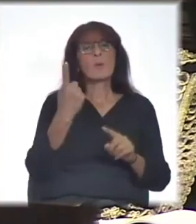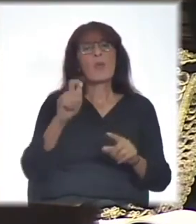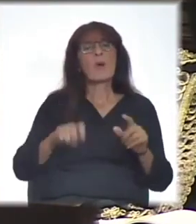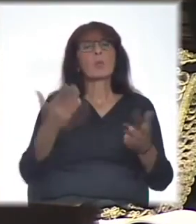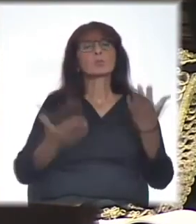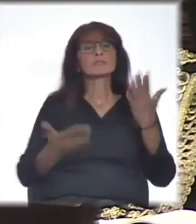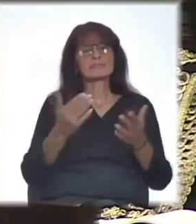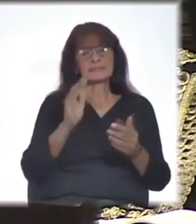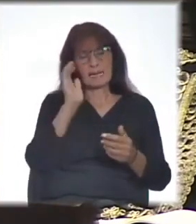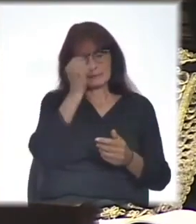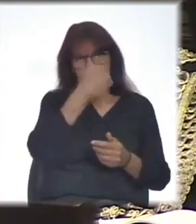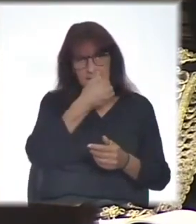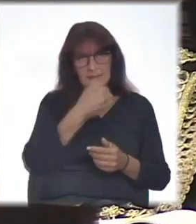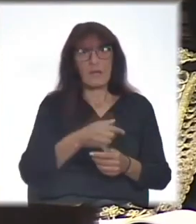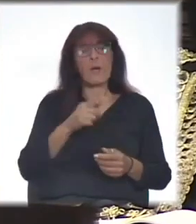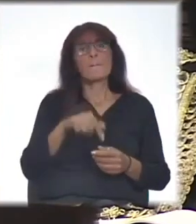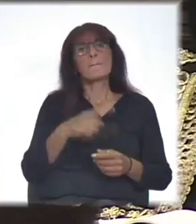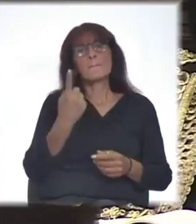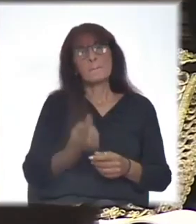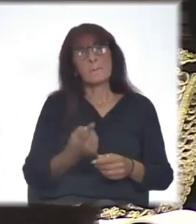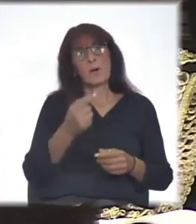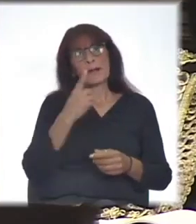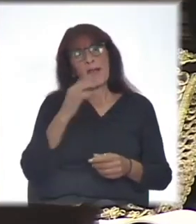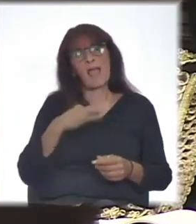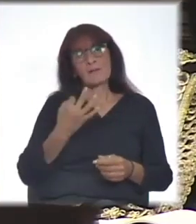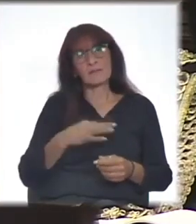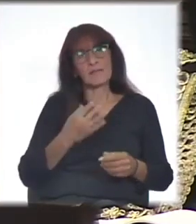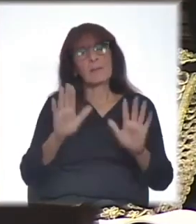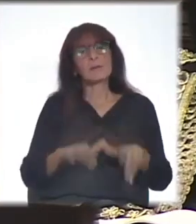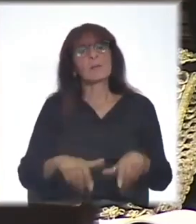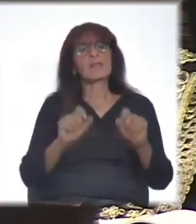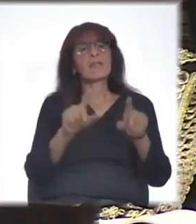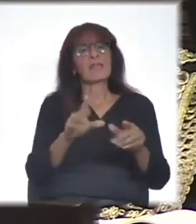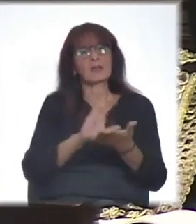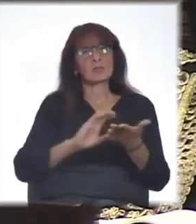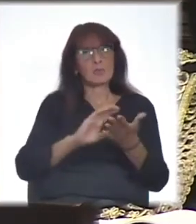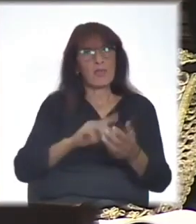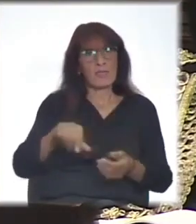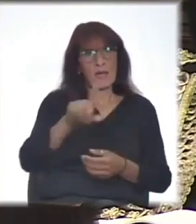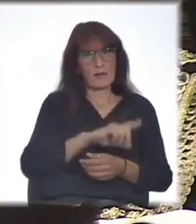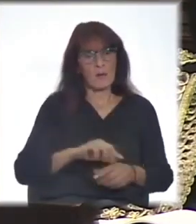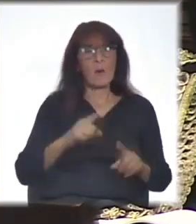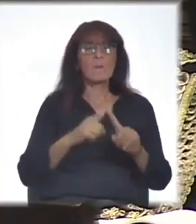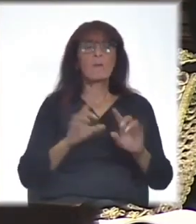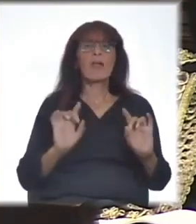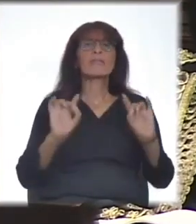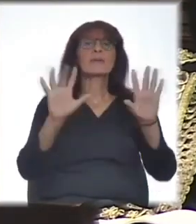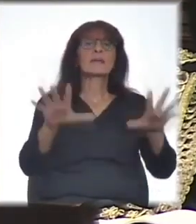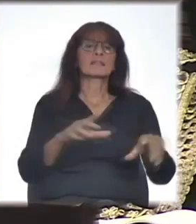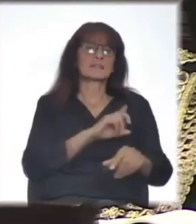ojos vendados, por la protección de la vida y la propiedad de los ciudadanos, por la independencia de las